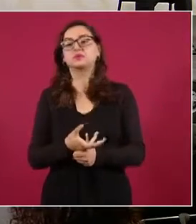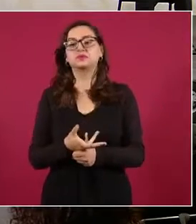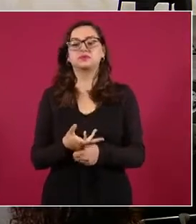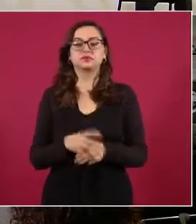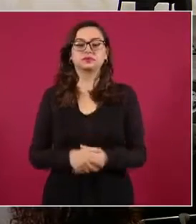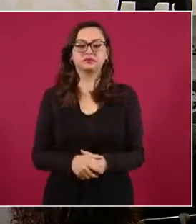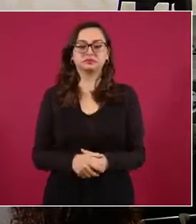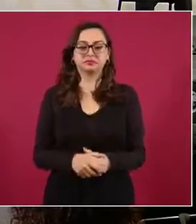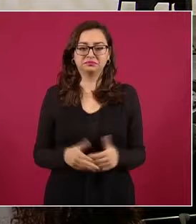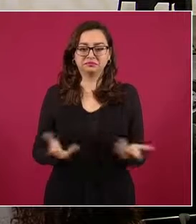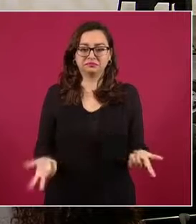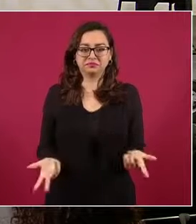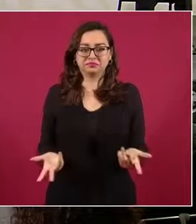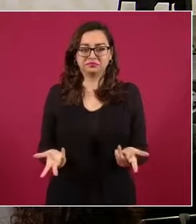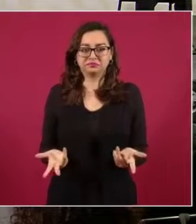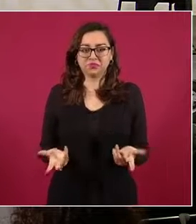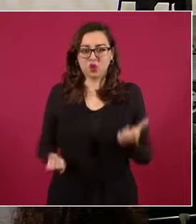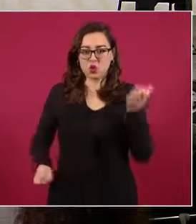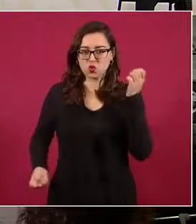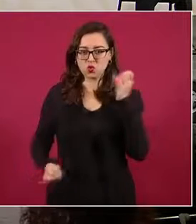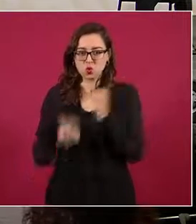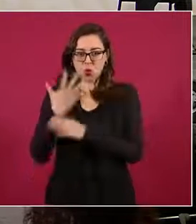ya se apoderó